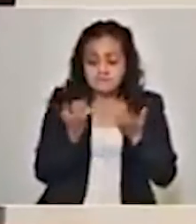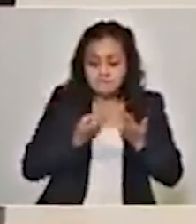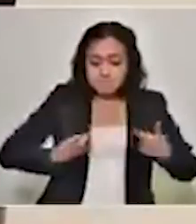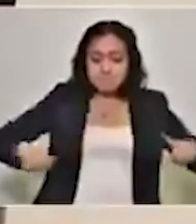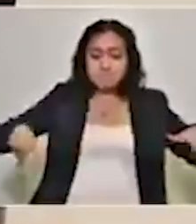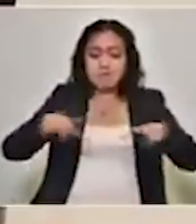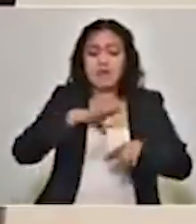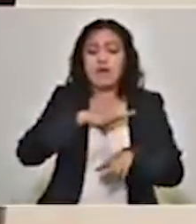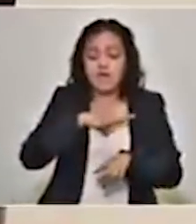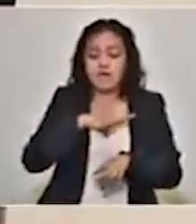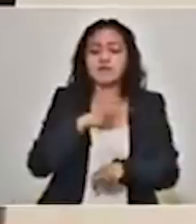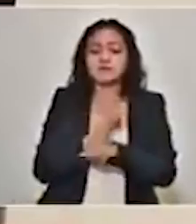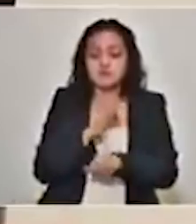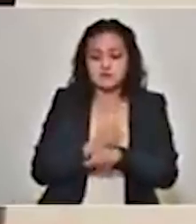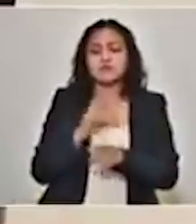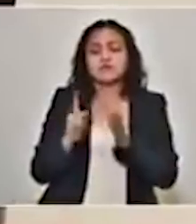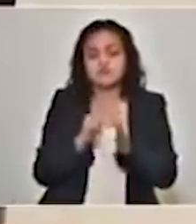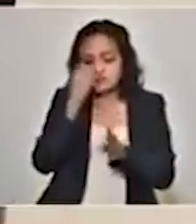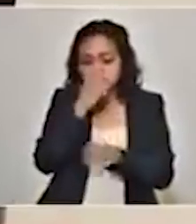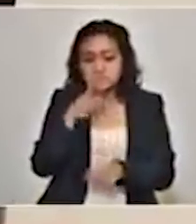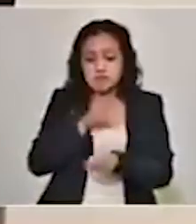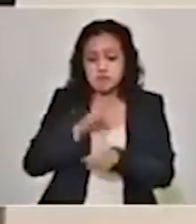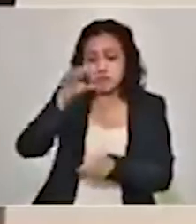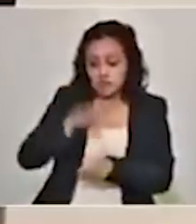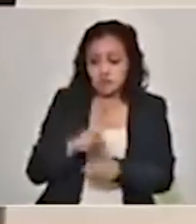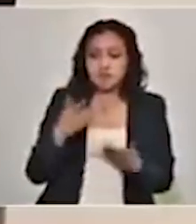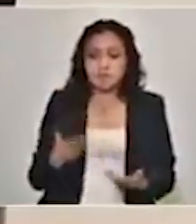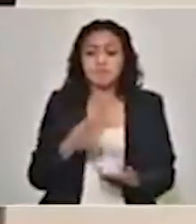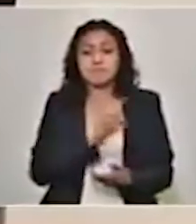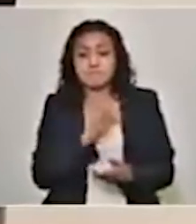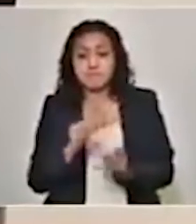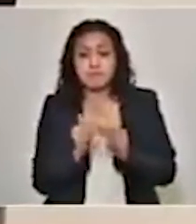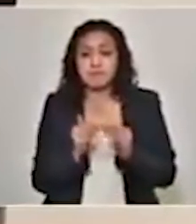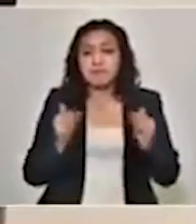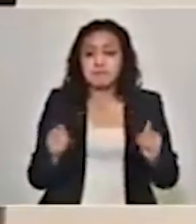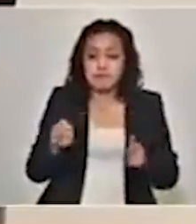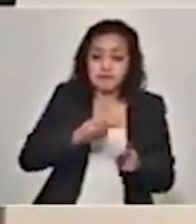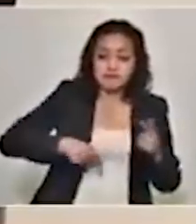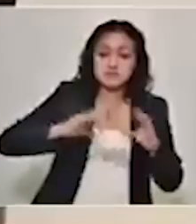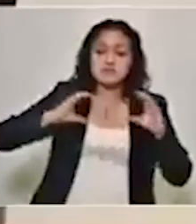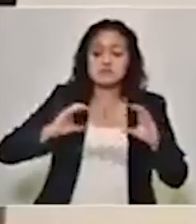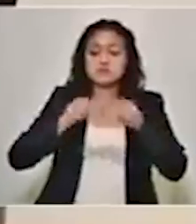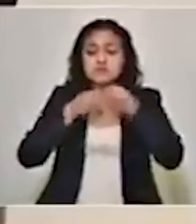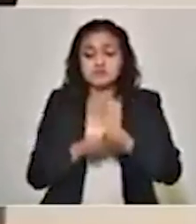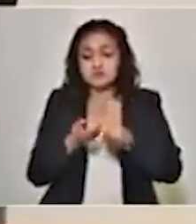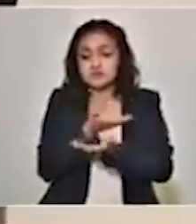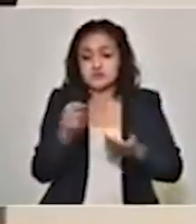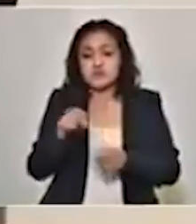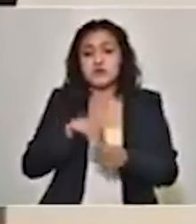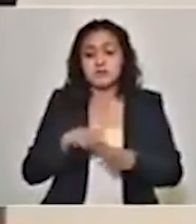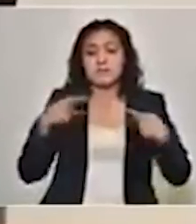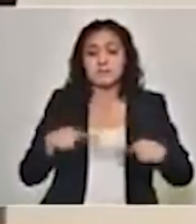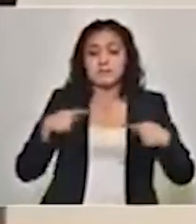terreno lo que nos va a llevar a valorar el día de hoy el poder aumentar el perímetro de seguridad en